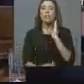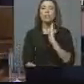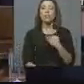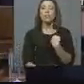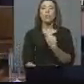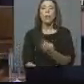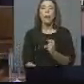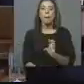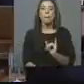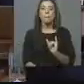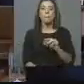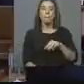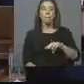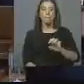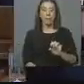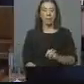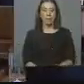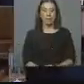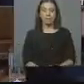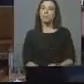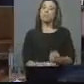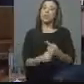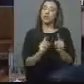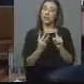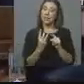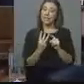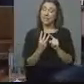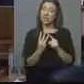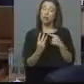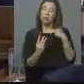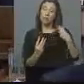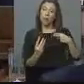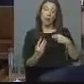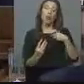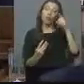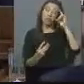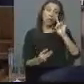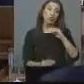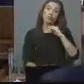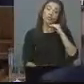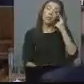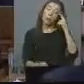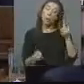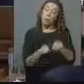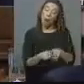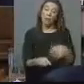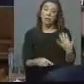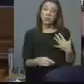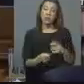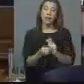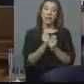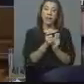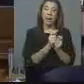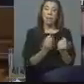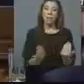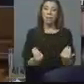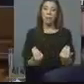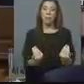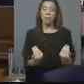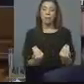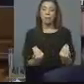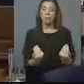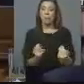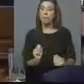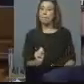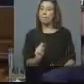término, destacamos y valoramos que, aun cuando es totalmente insuficiente, las adecuaciones necesarias son